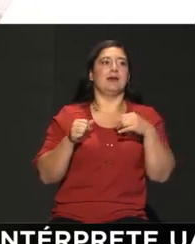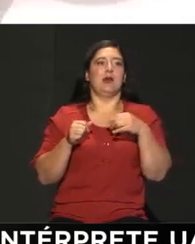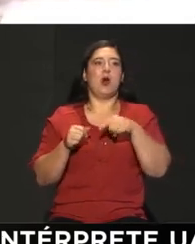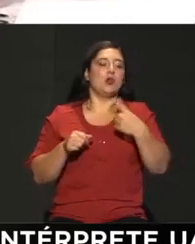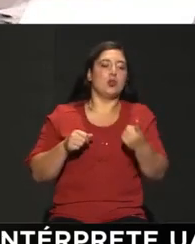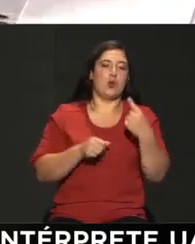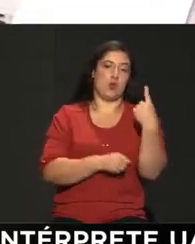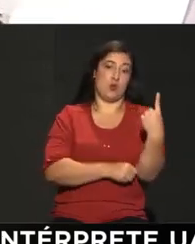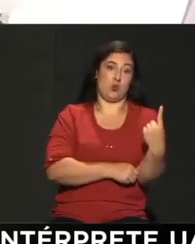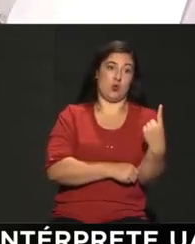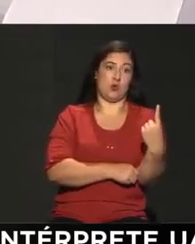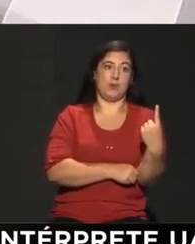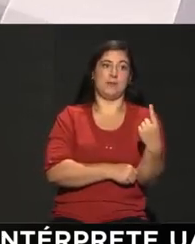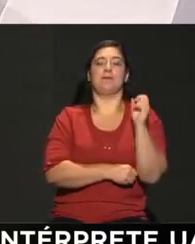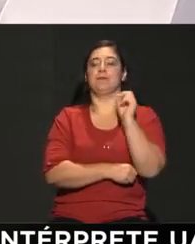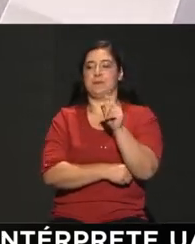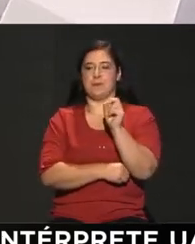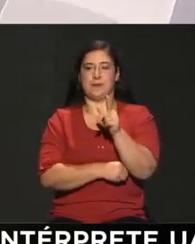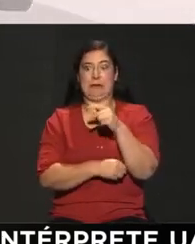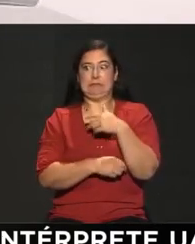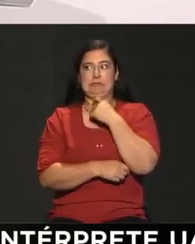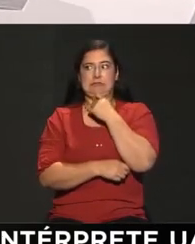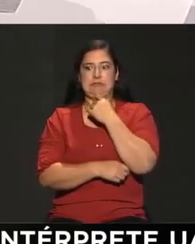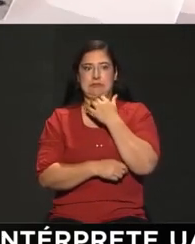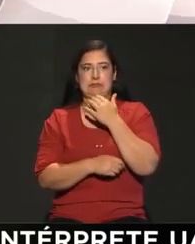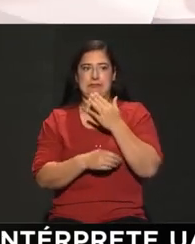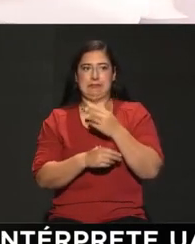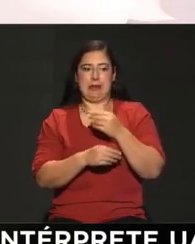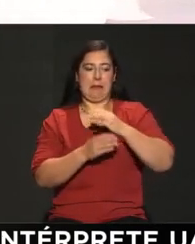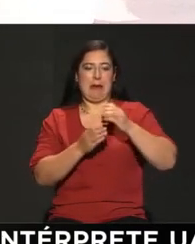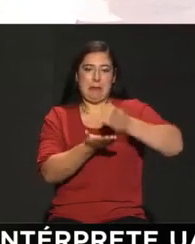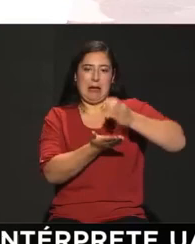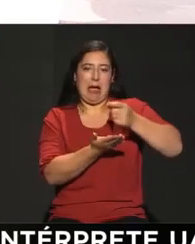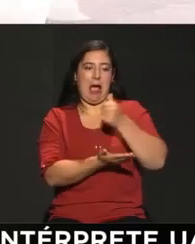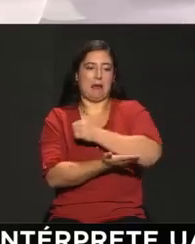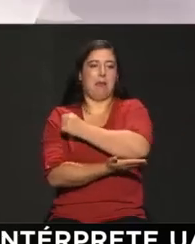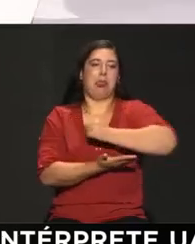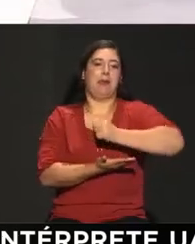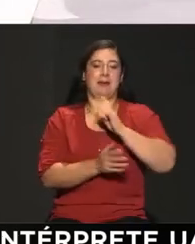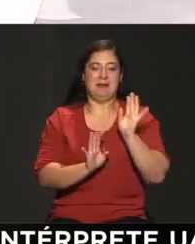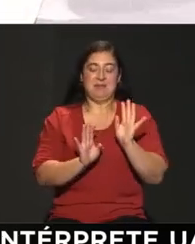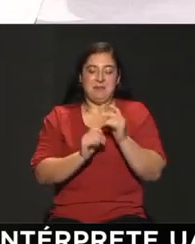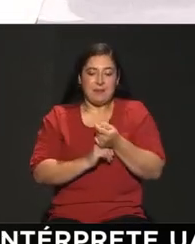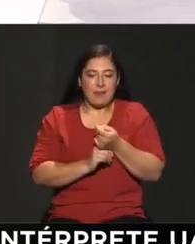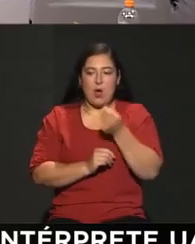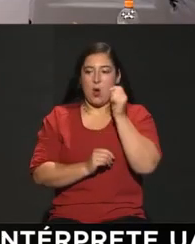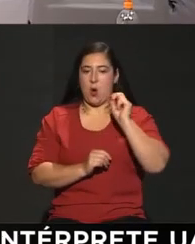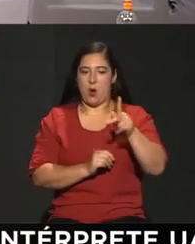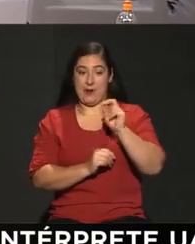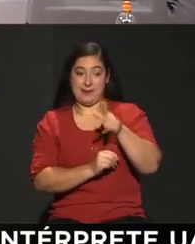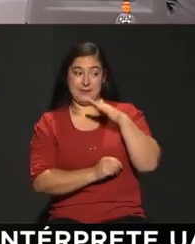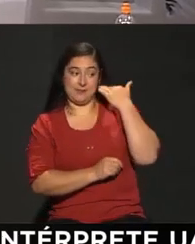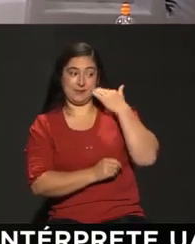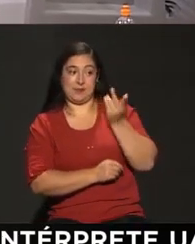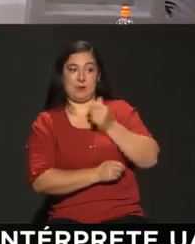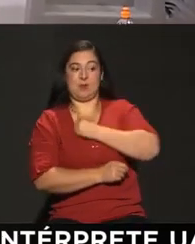cuánto va a durar? Otra vez 1. Otra vez 1. Oh, que no se me caiga aquí la botella. Entonces te voy a pedir el favor, Pau. Desde allá,